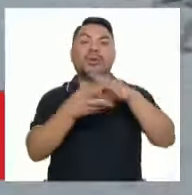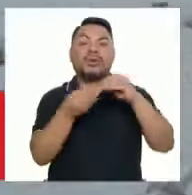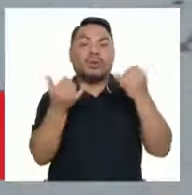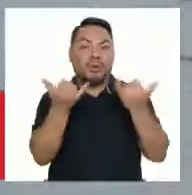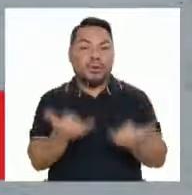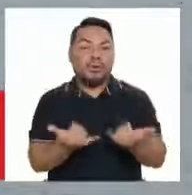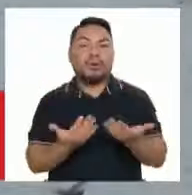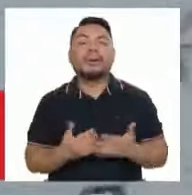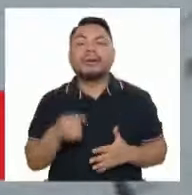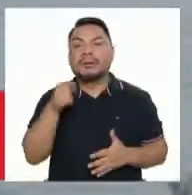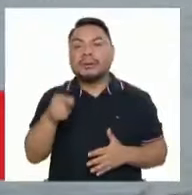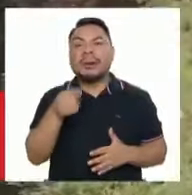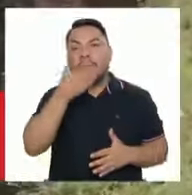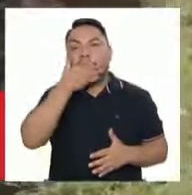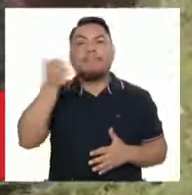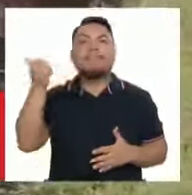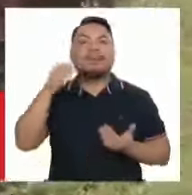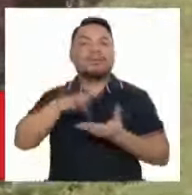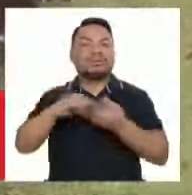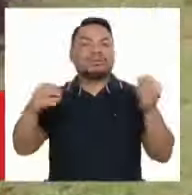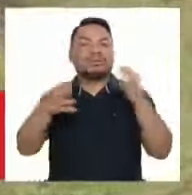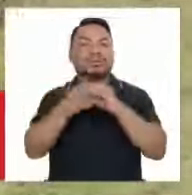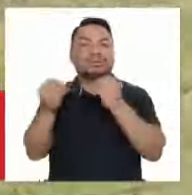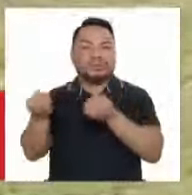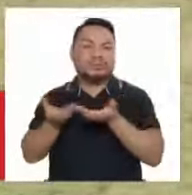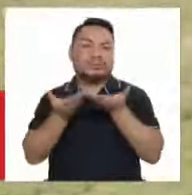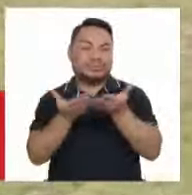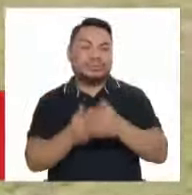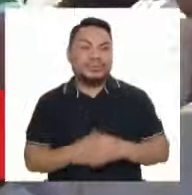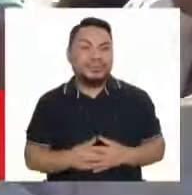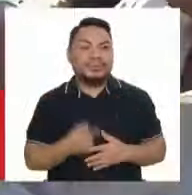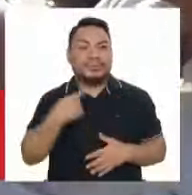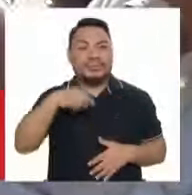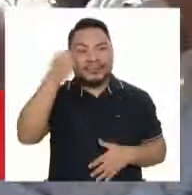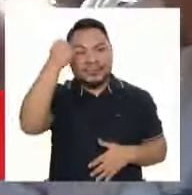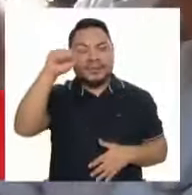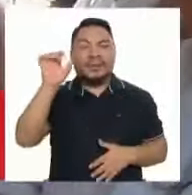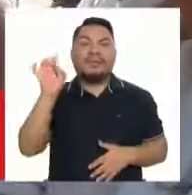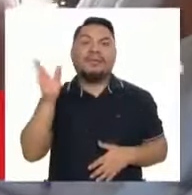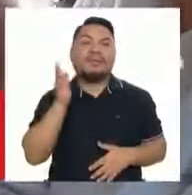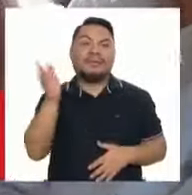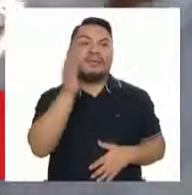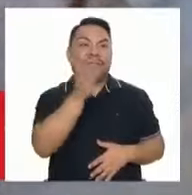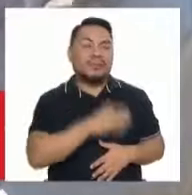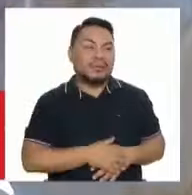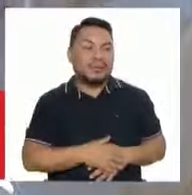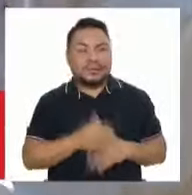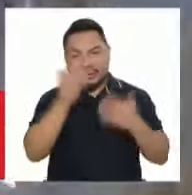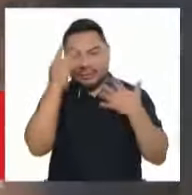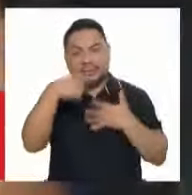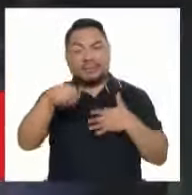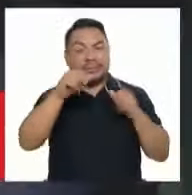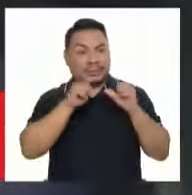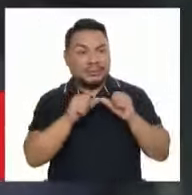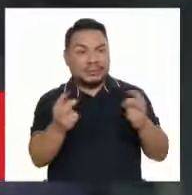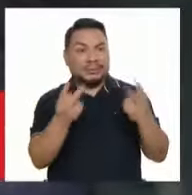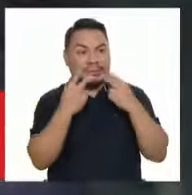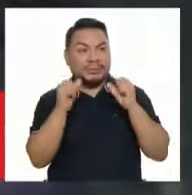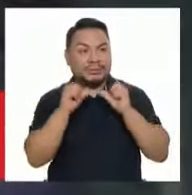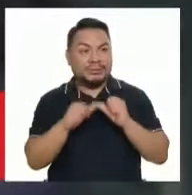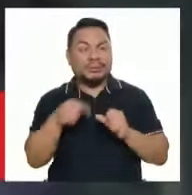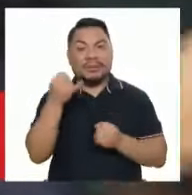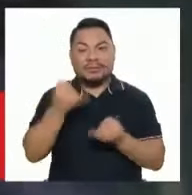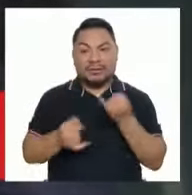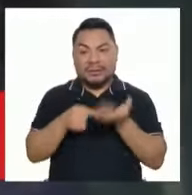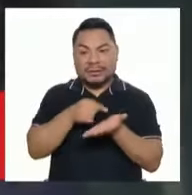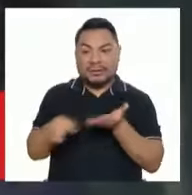Hoy. Vamos a tener las mejores crónicas. Hemos viajado a distintos puntos del país y espero que nos sigan, que empiece este